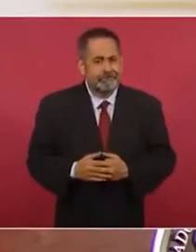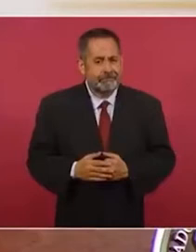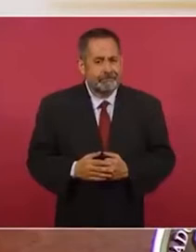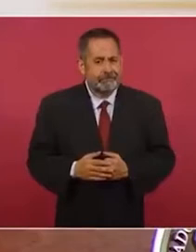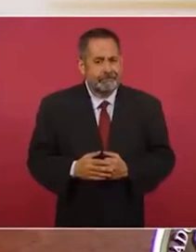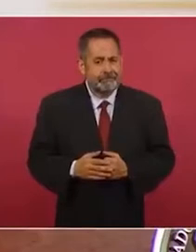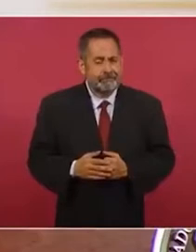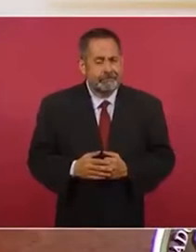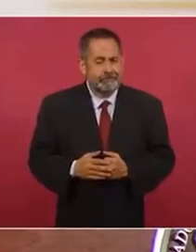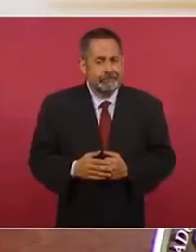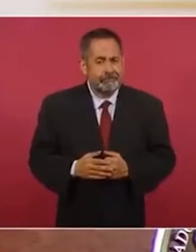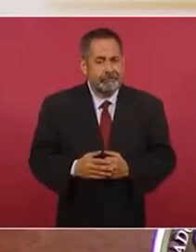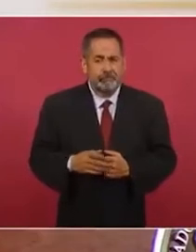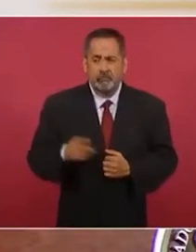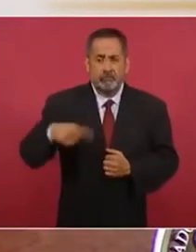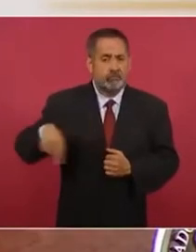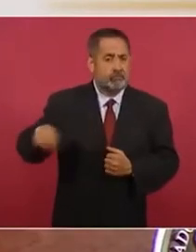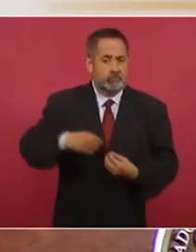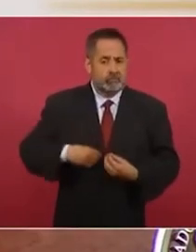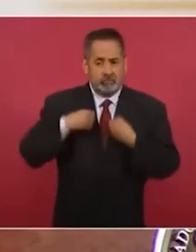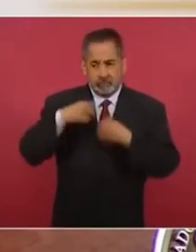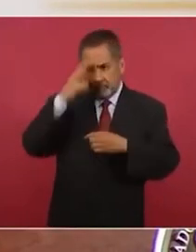que están en México,